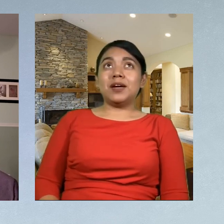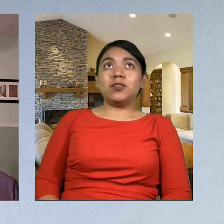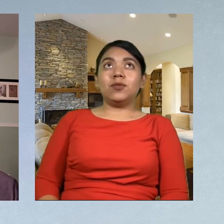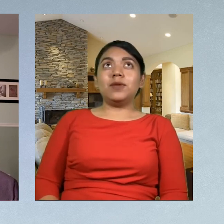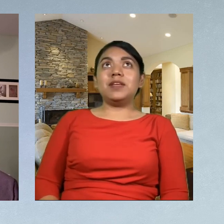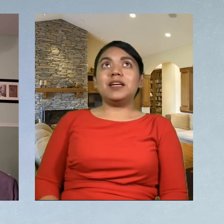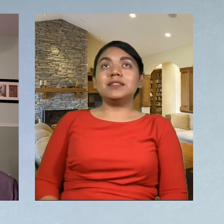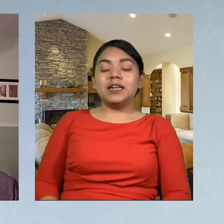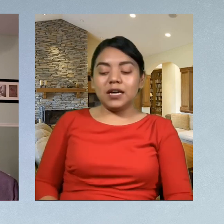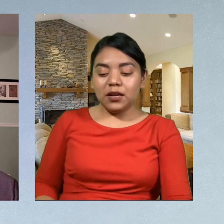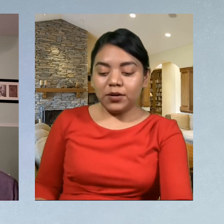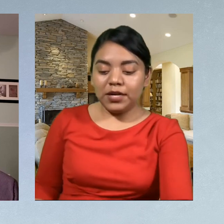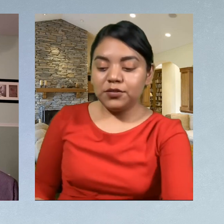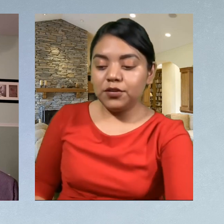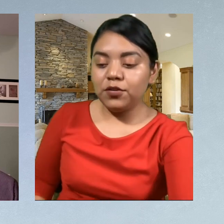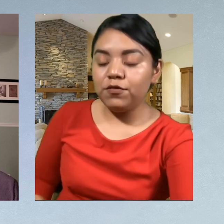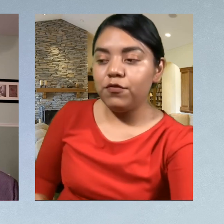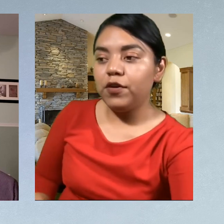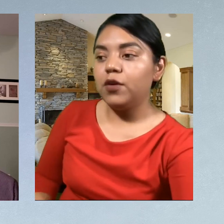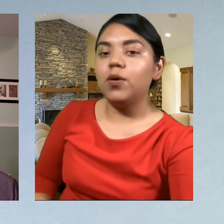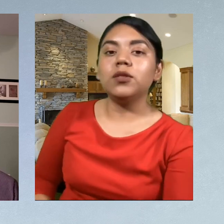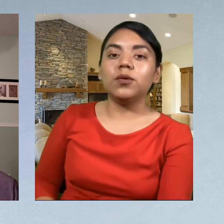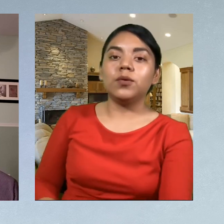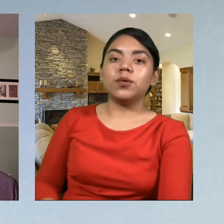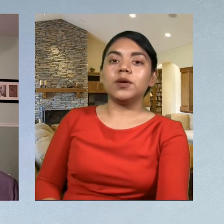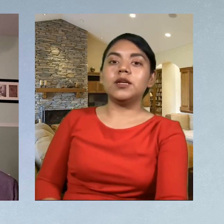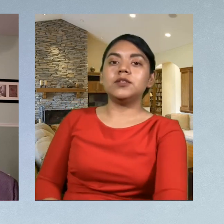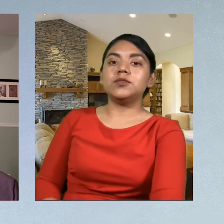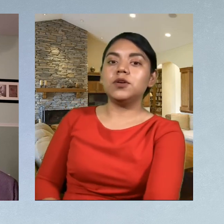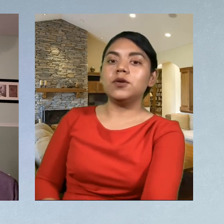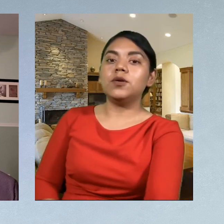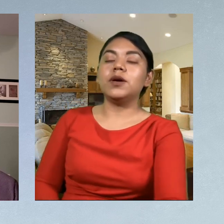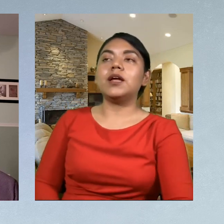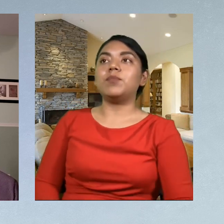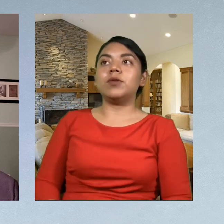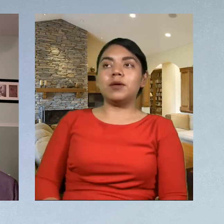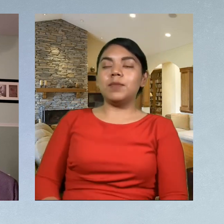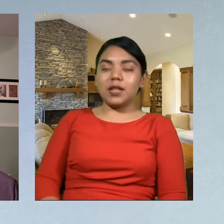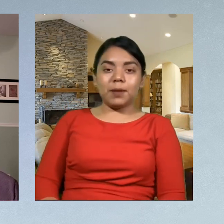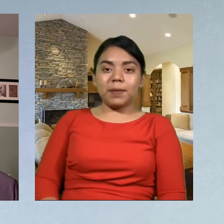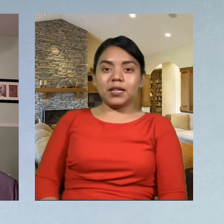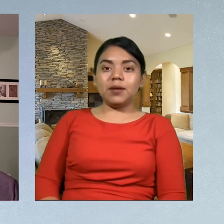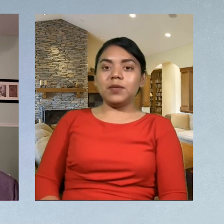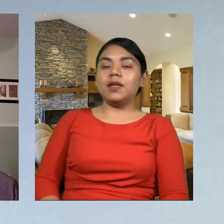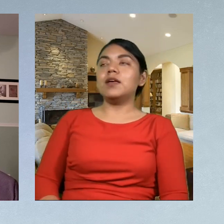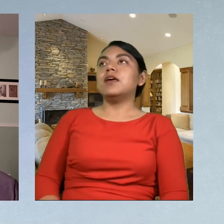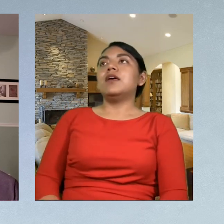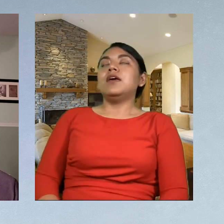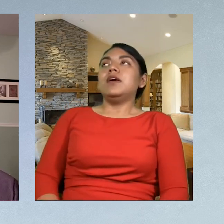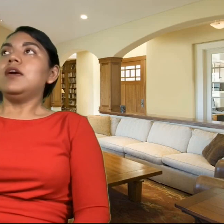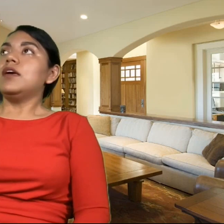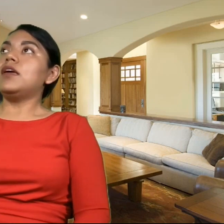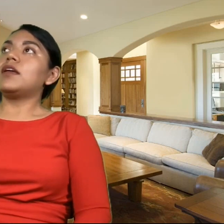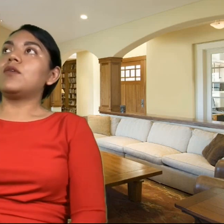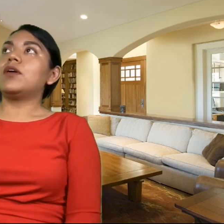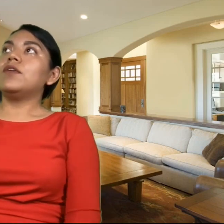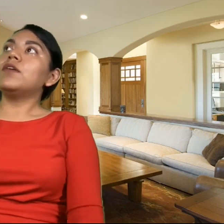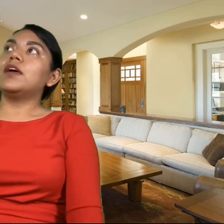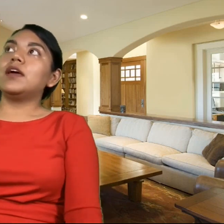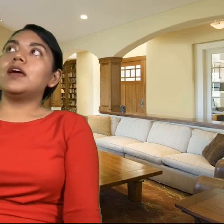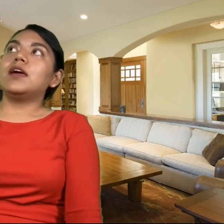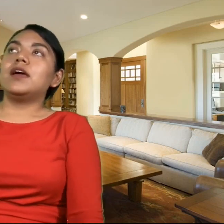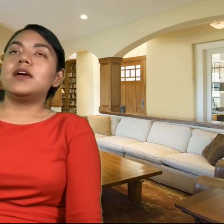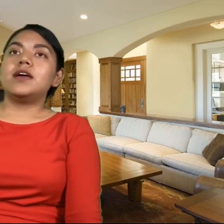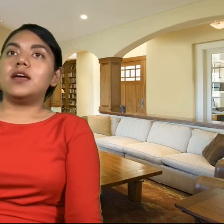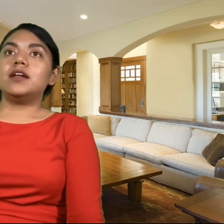que impactó mi vida acerca de la oración fue cuando inició el problema de la pandemia. Y recuerdo